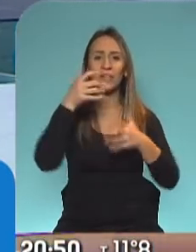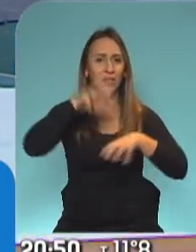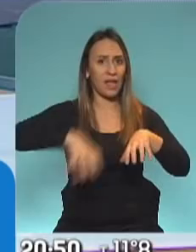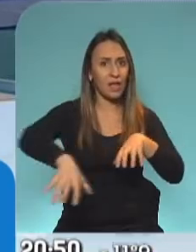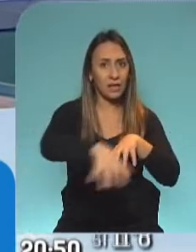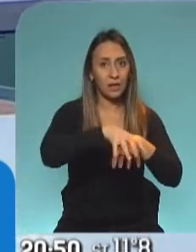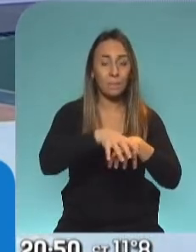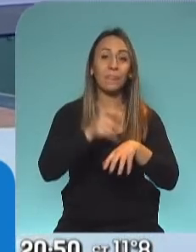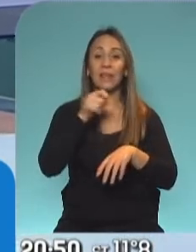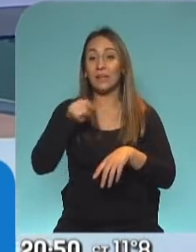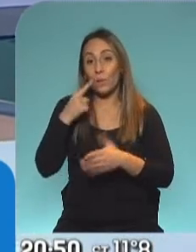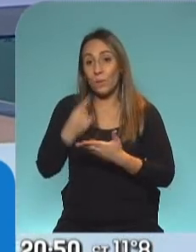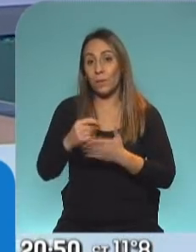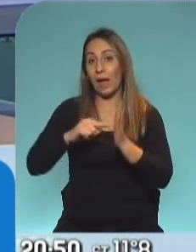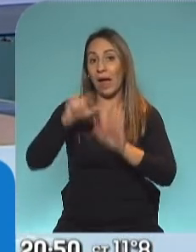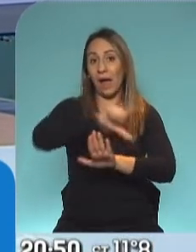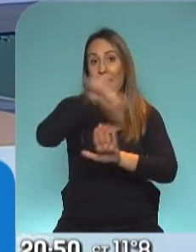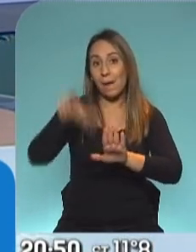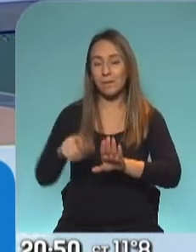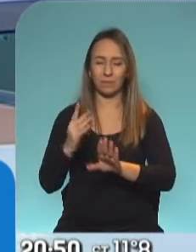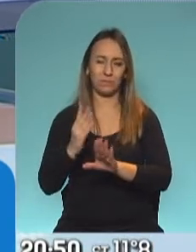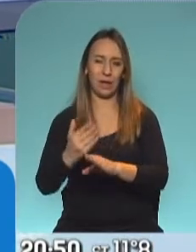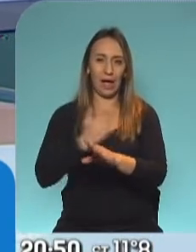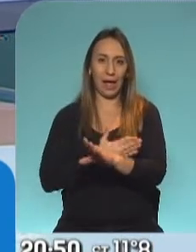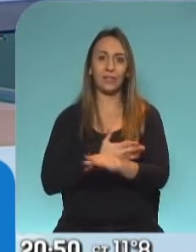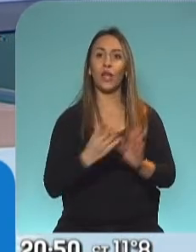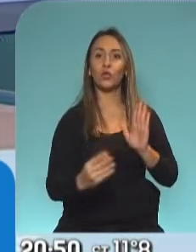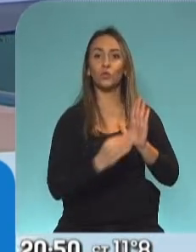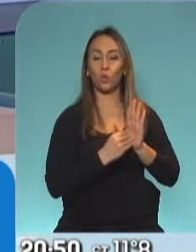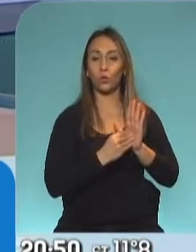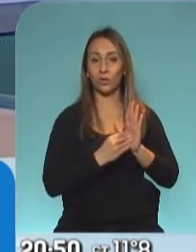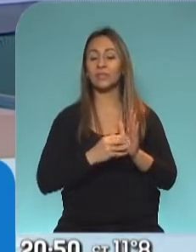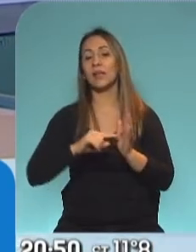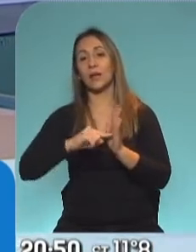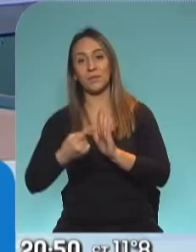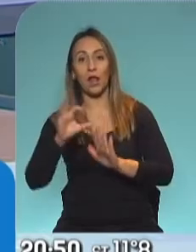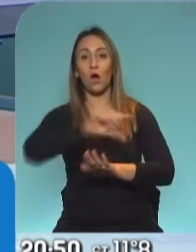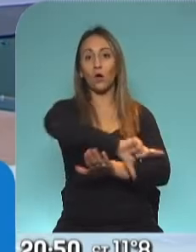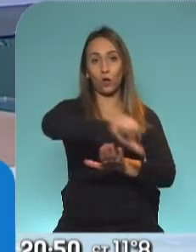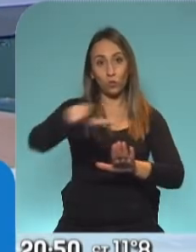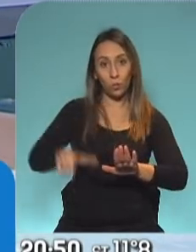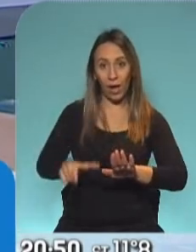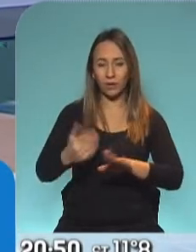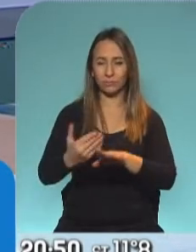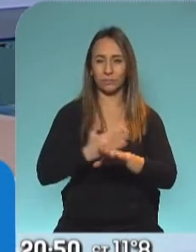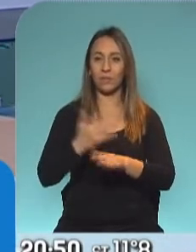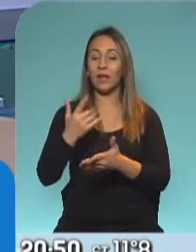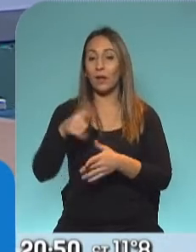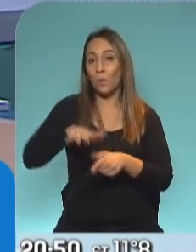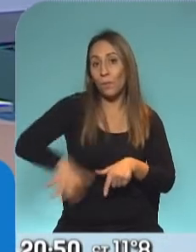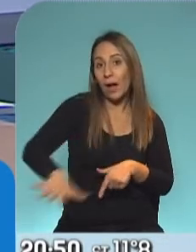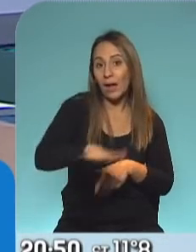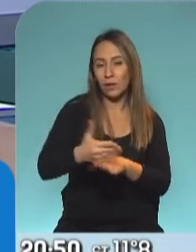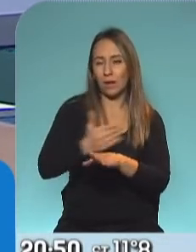y si es en AMBA, que primero pida un turno, si es en el conurbano o en Capital Federal, donde vive, que primero pida un turno en ANSES, porque